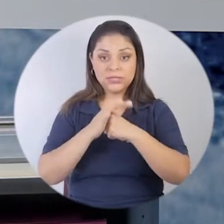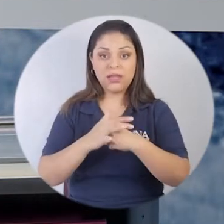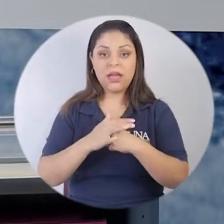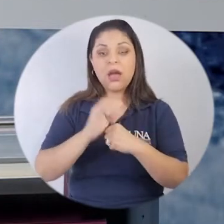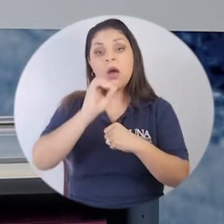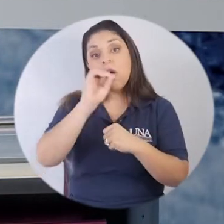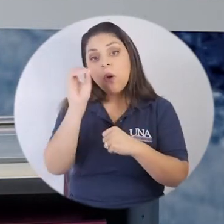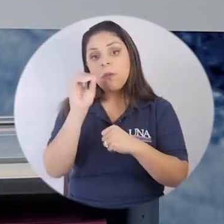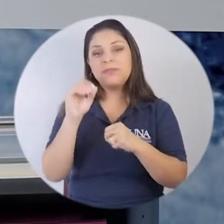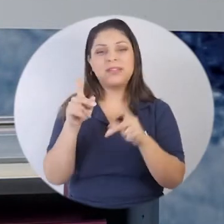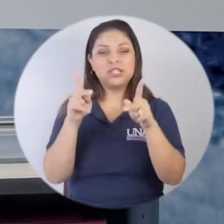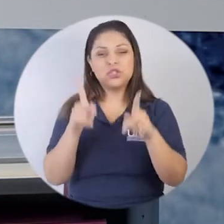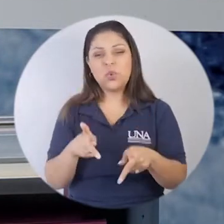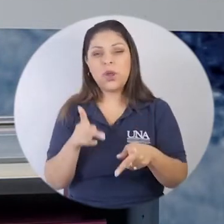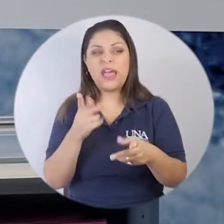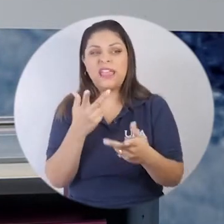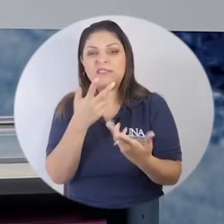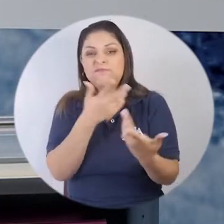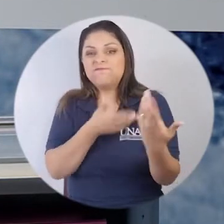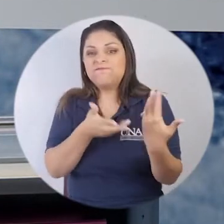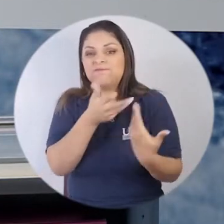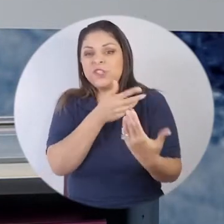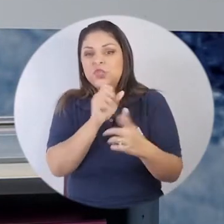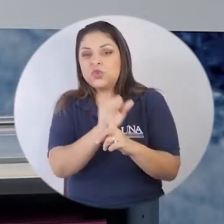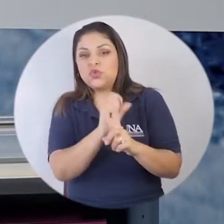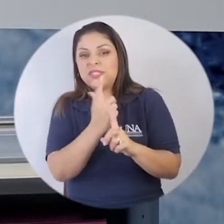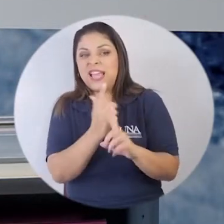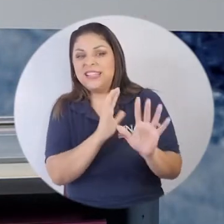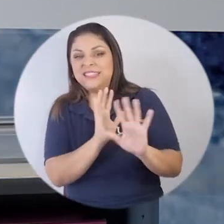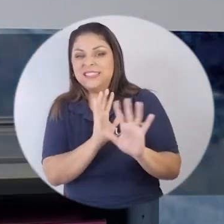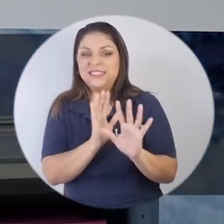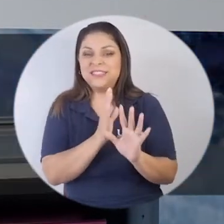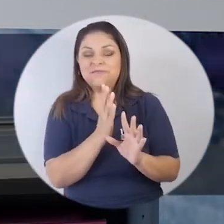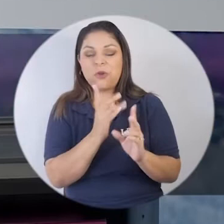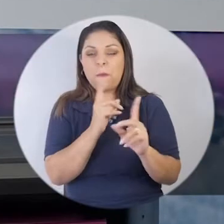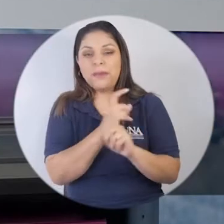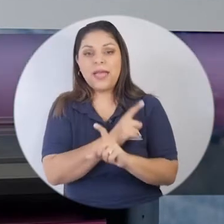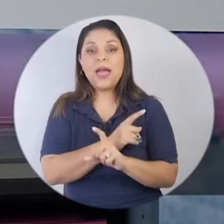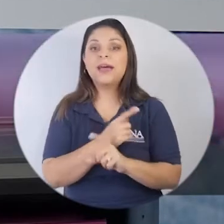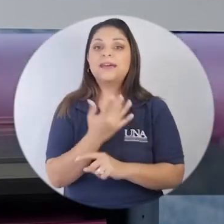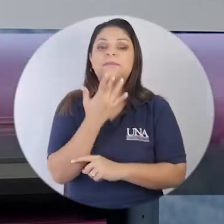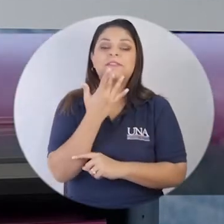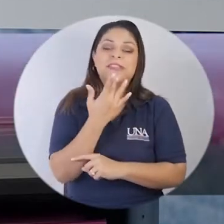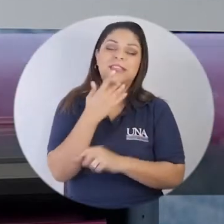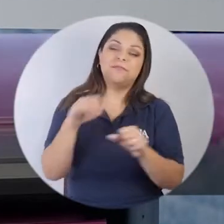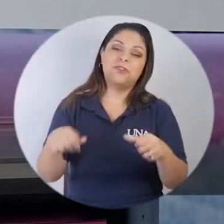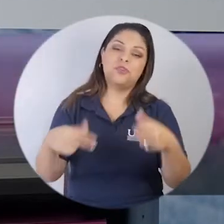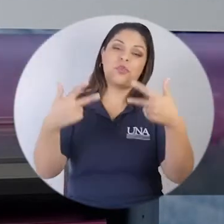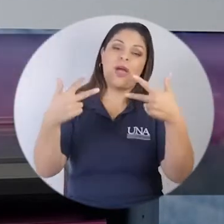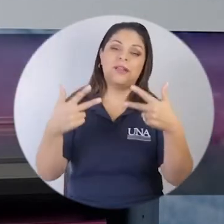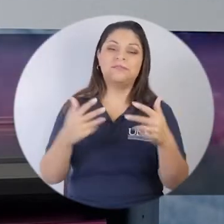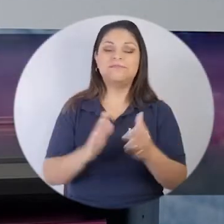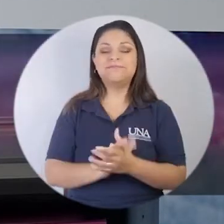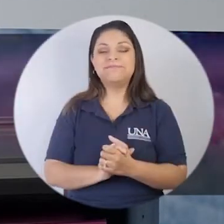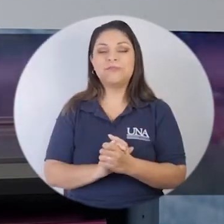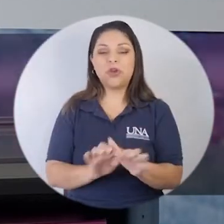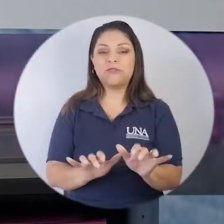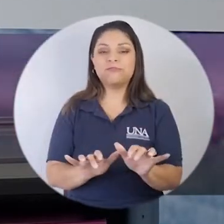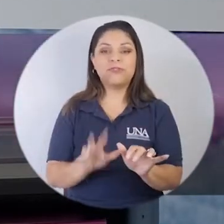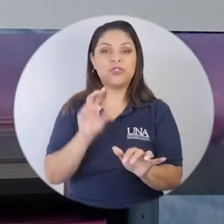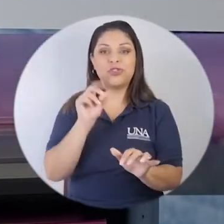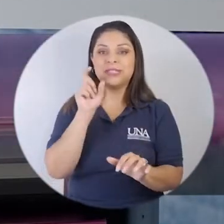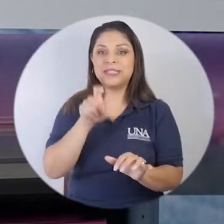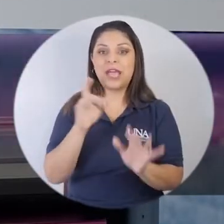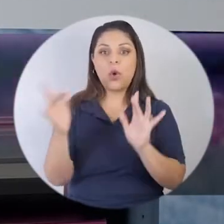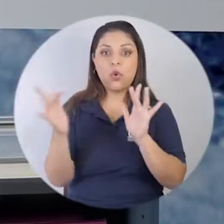¿verdad? O algunas personas que por su condición, la parte social les es muy complicada, pues sí. están maravillados con la modalidad virtual, ¿verdad? Porque no implica ese